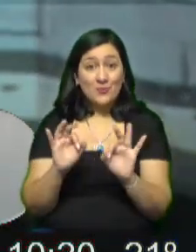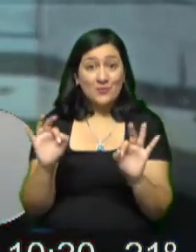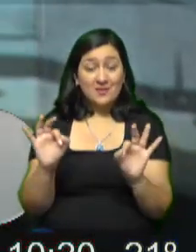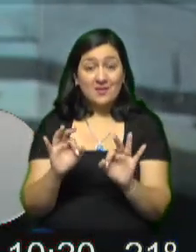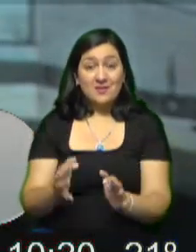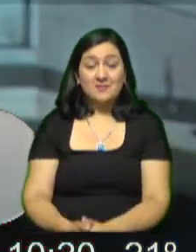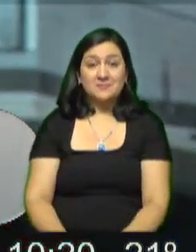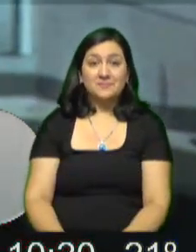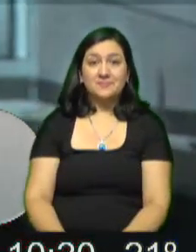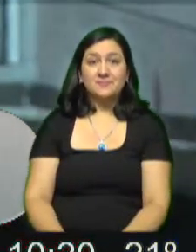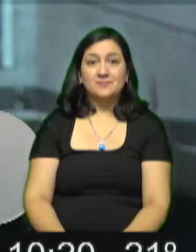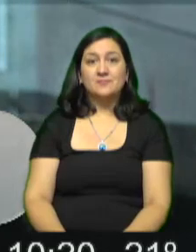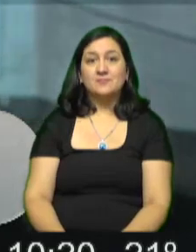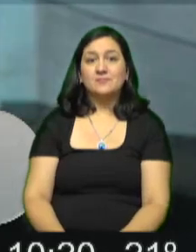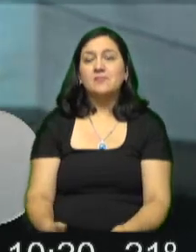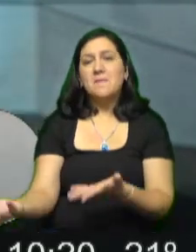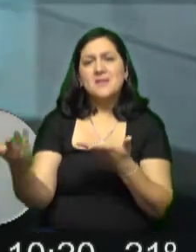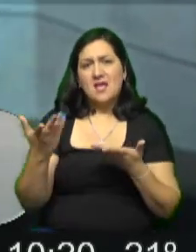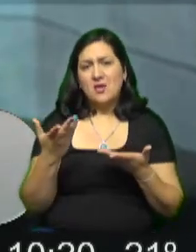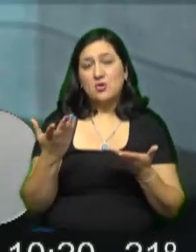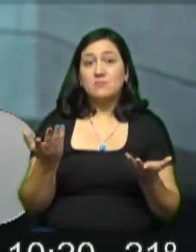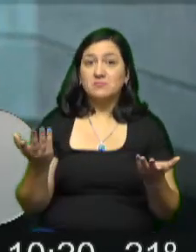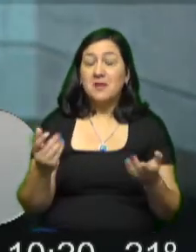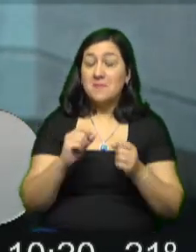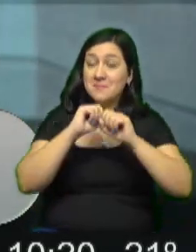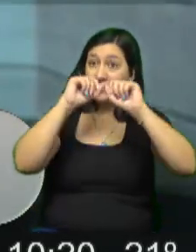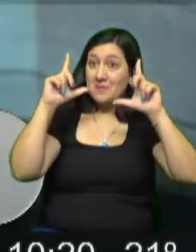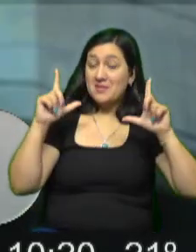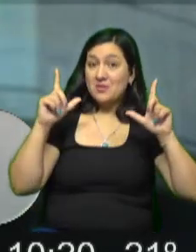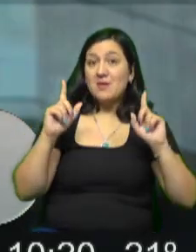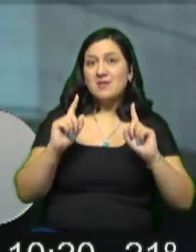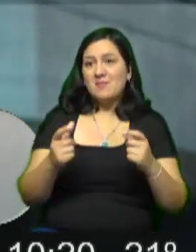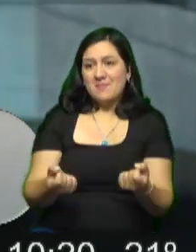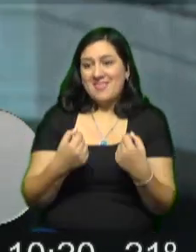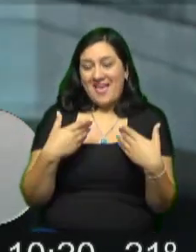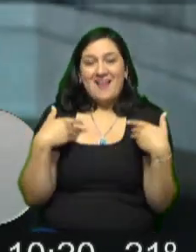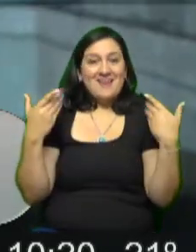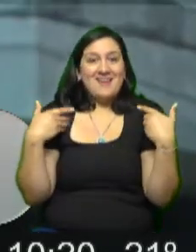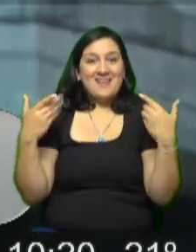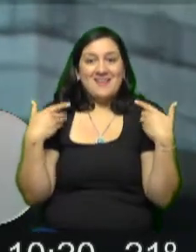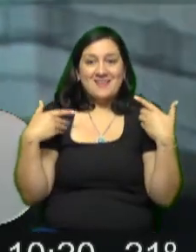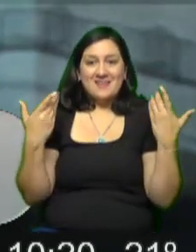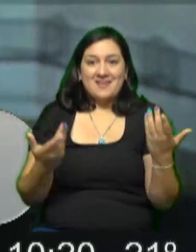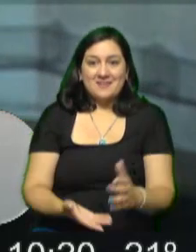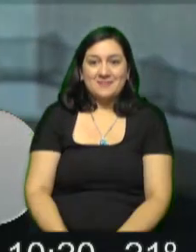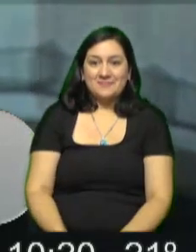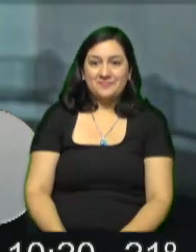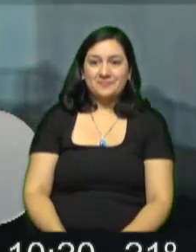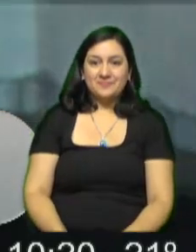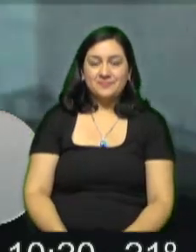todos los géneros que existen, me han invitado. Y eso me llama la atención y también me da una gran satisfacción. Como tú bien